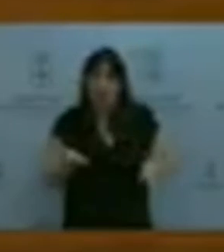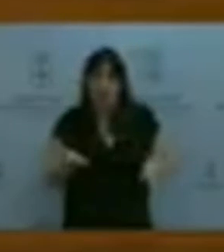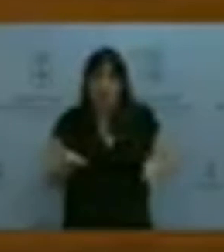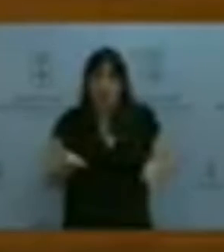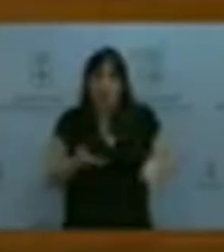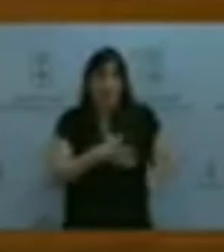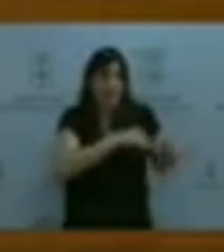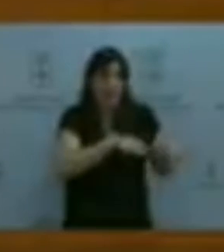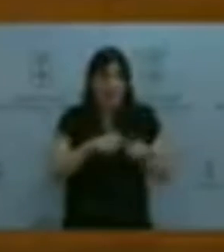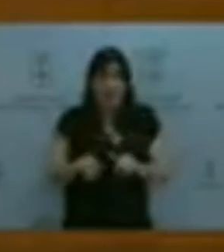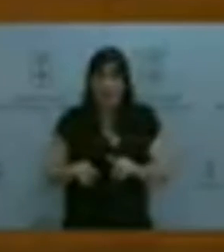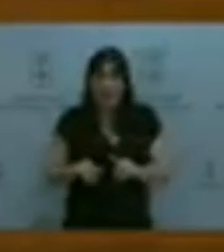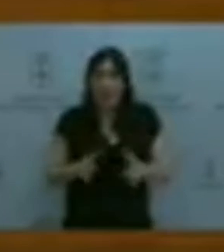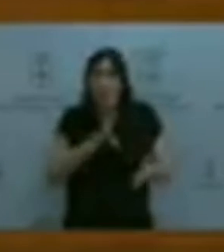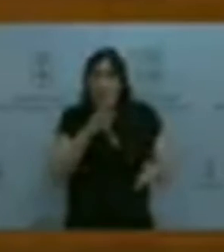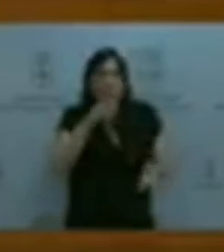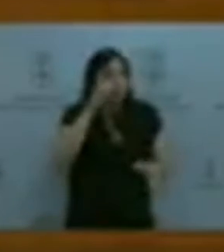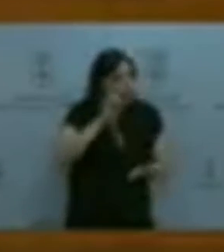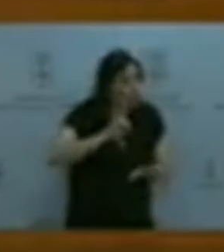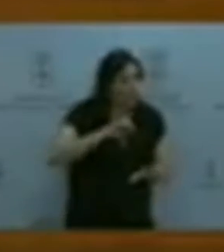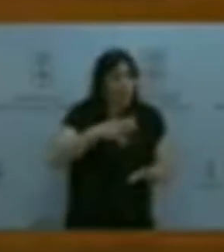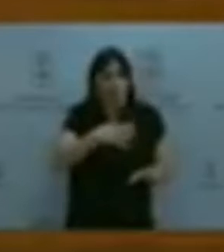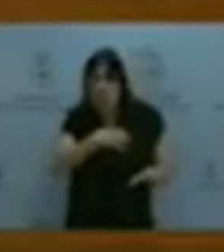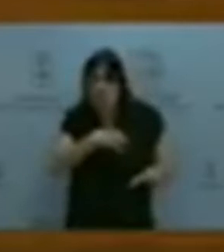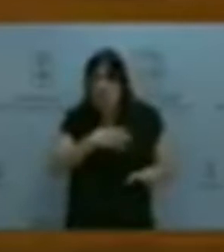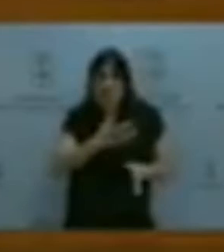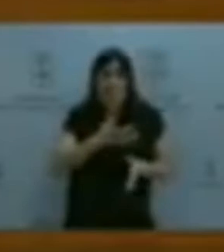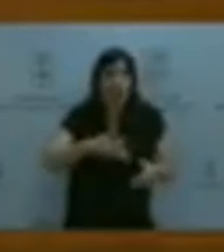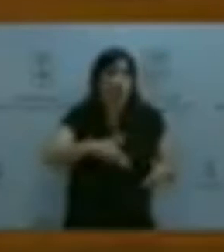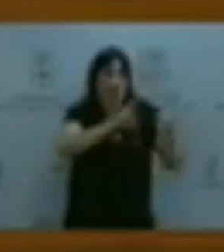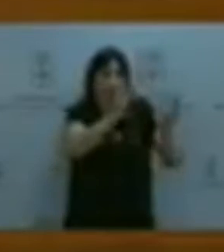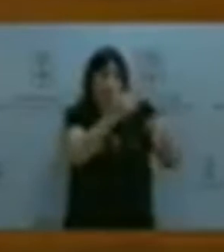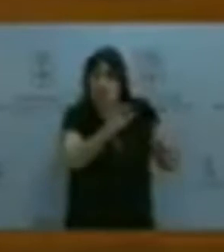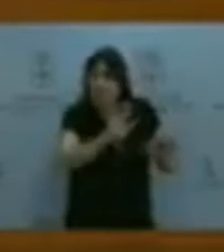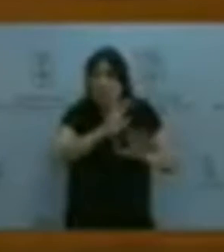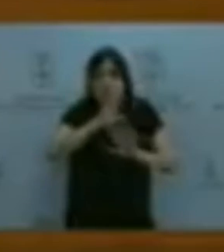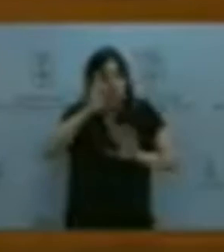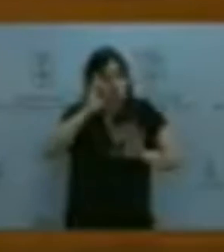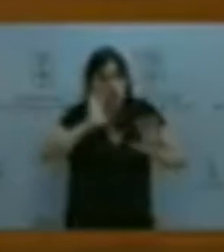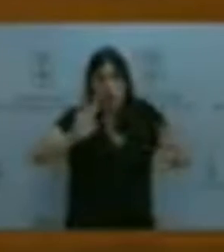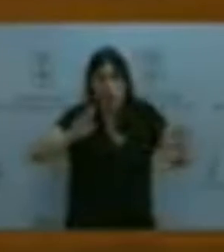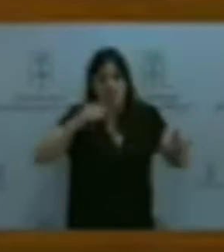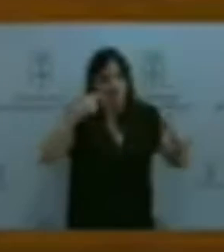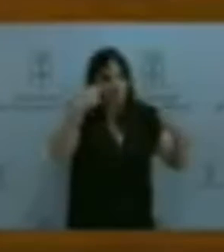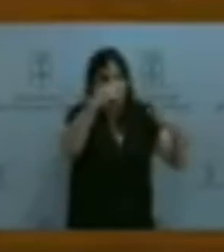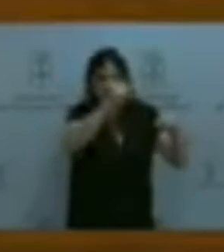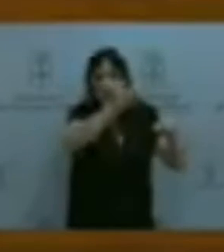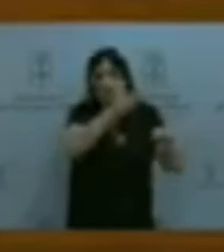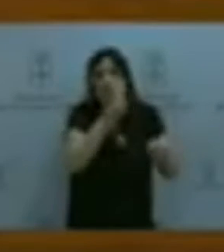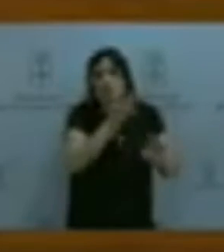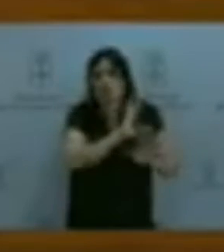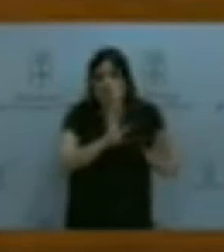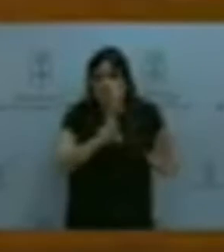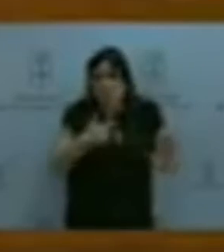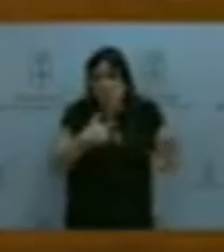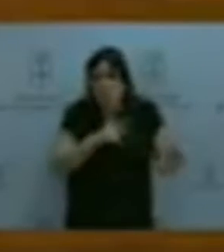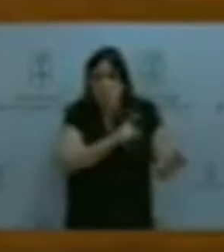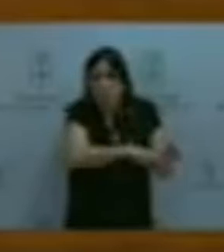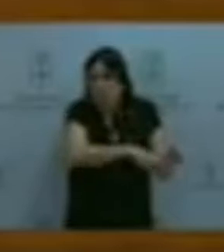no puede, porque no le dejan. Eso ya son cosas del PSOE, yo ahí ya no me meto. Yo lo único que le digo es que una